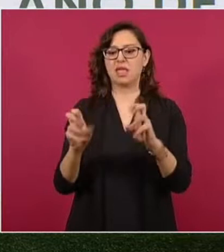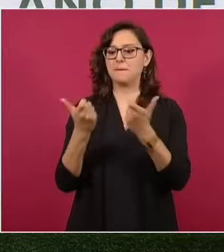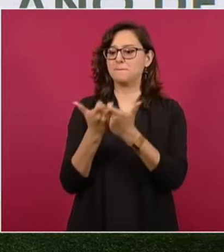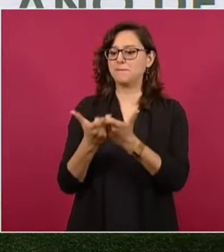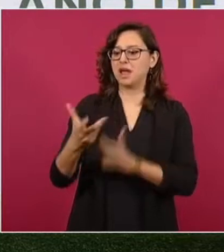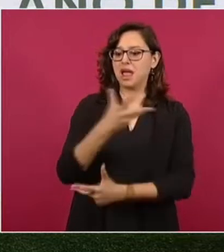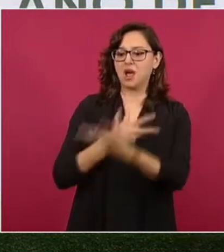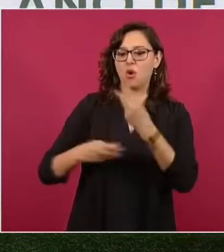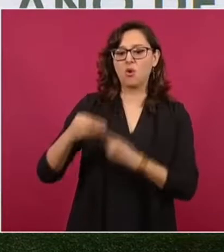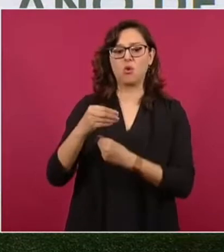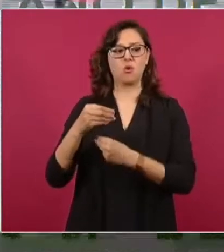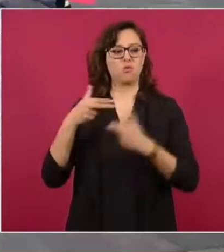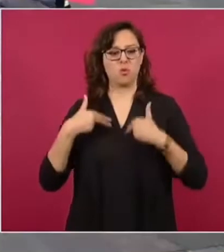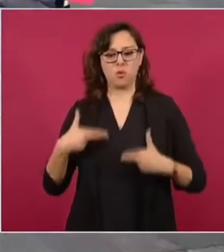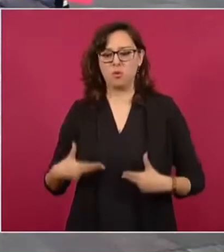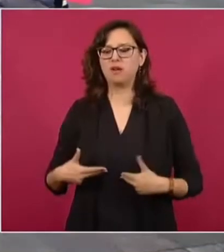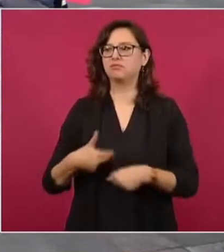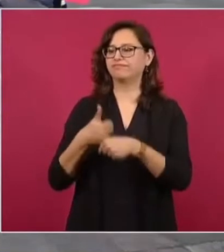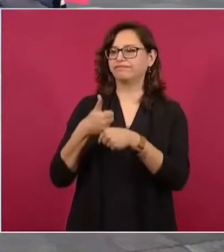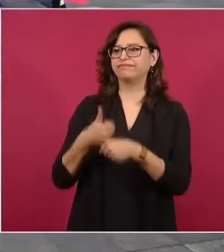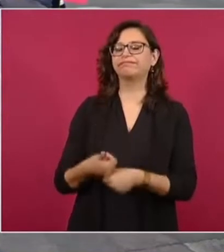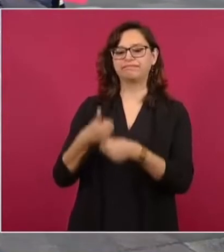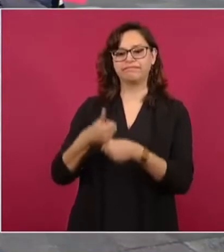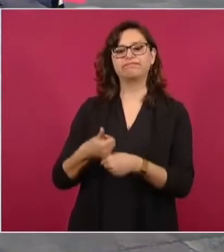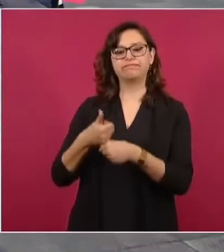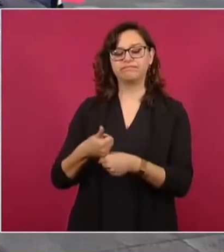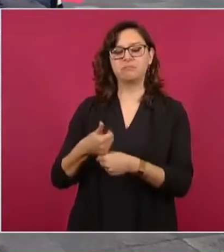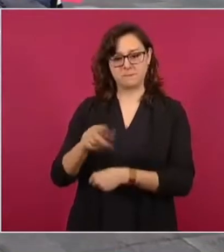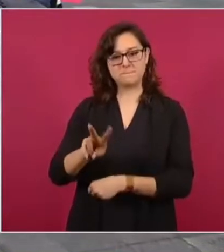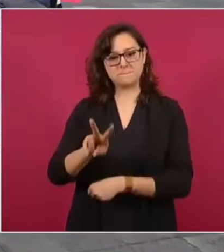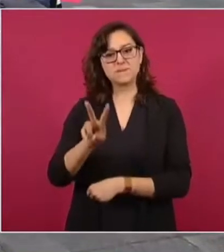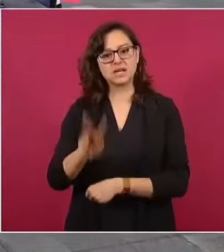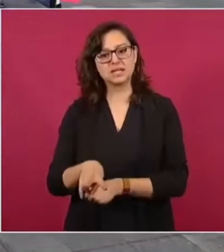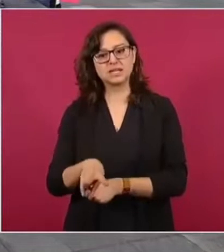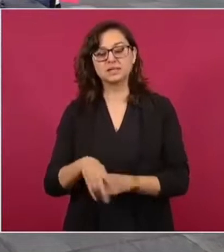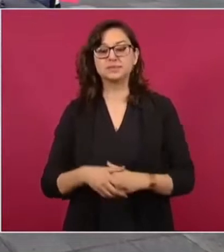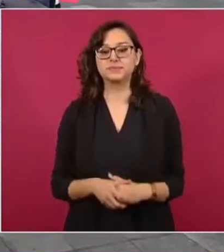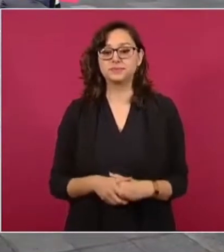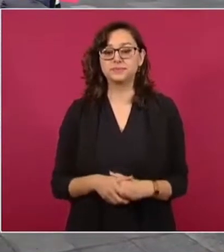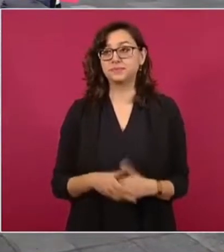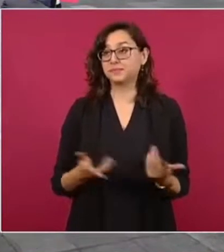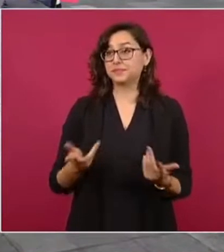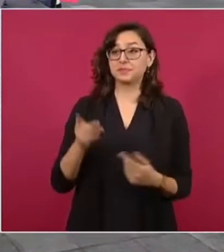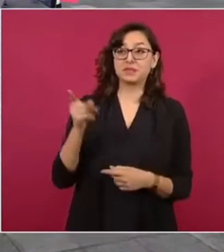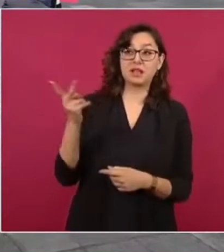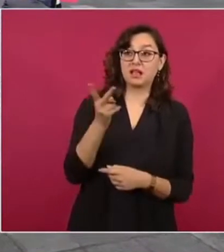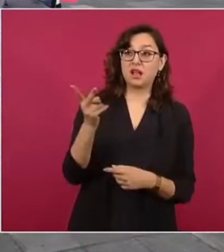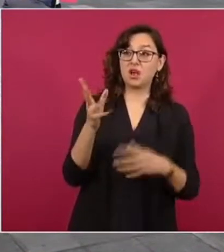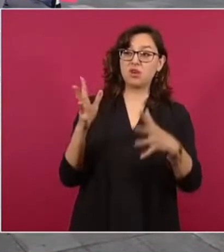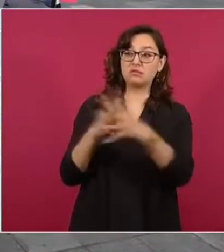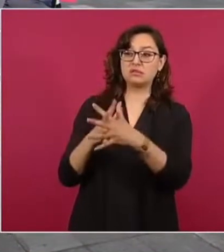Pero aún siendo lamentable esa guerra, como cualquier otra,